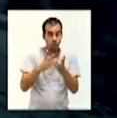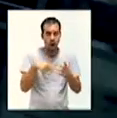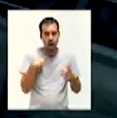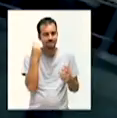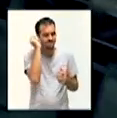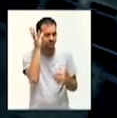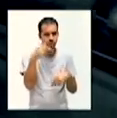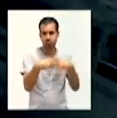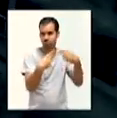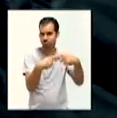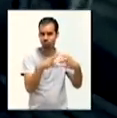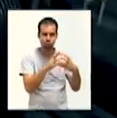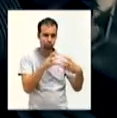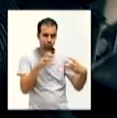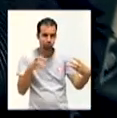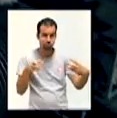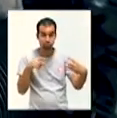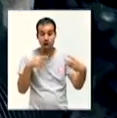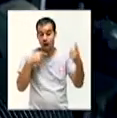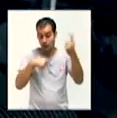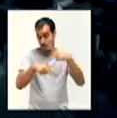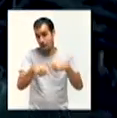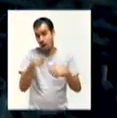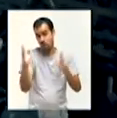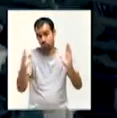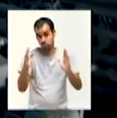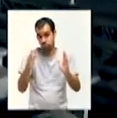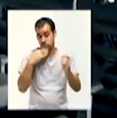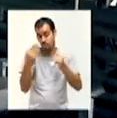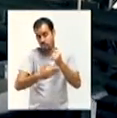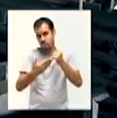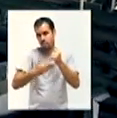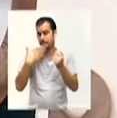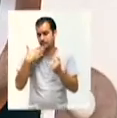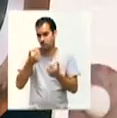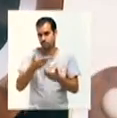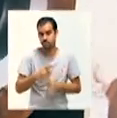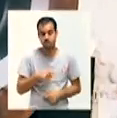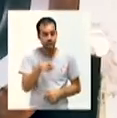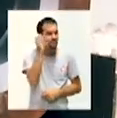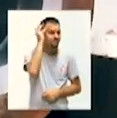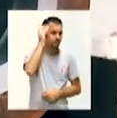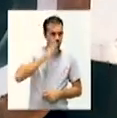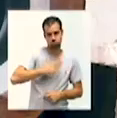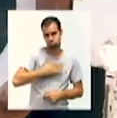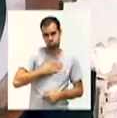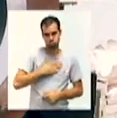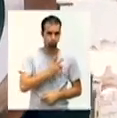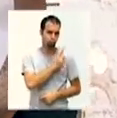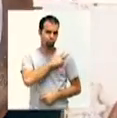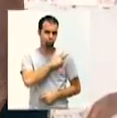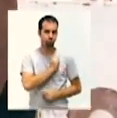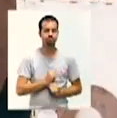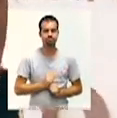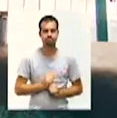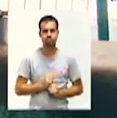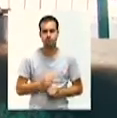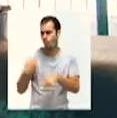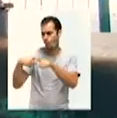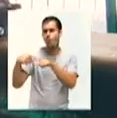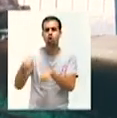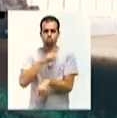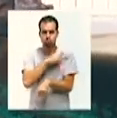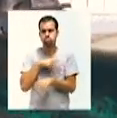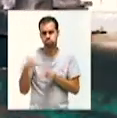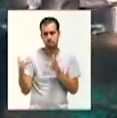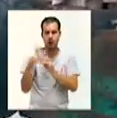estudio y se diseñó una nueva pieza, como la podemos observar, para una mejor zafra. ¿Esto fue una innovación que estuvo a tu cargo? Sí, una innovación que estuvo a mi